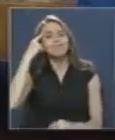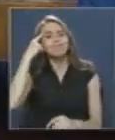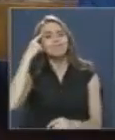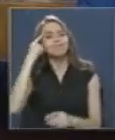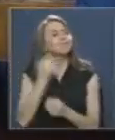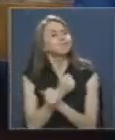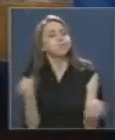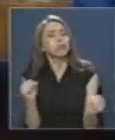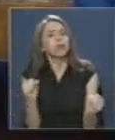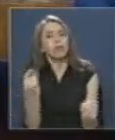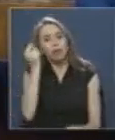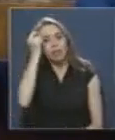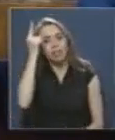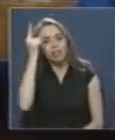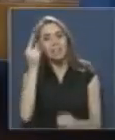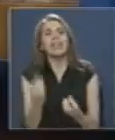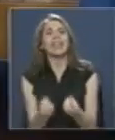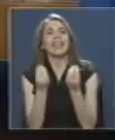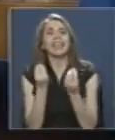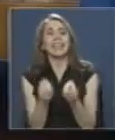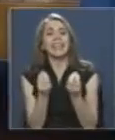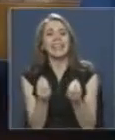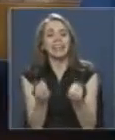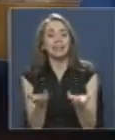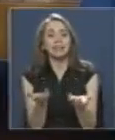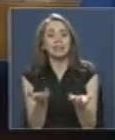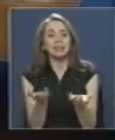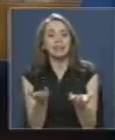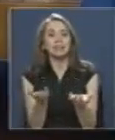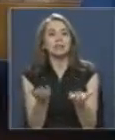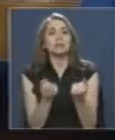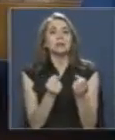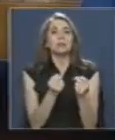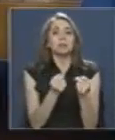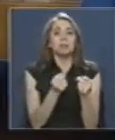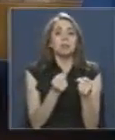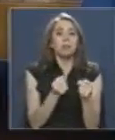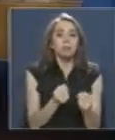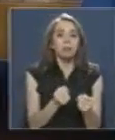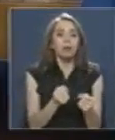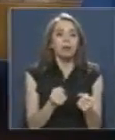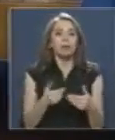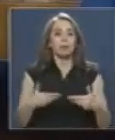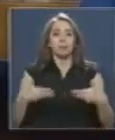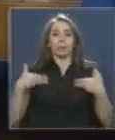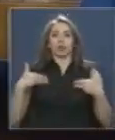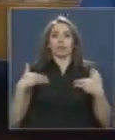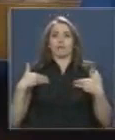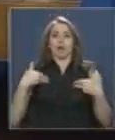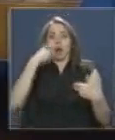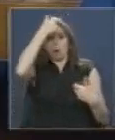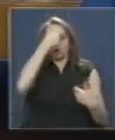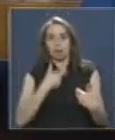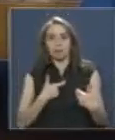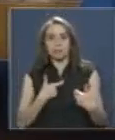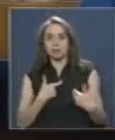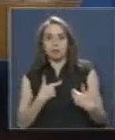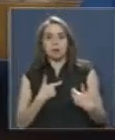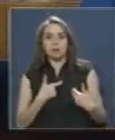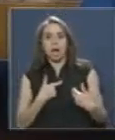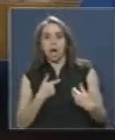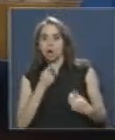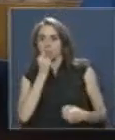no logro entender qué es lo que puede motivar a alguien a